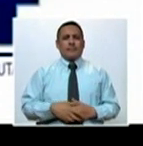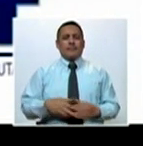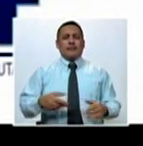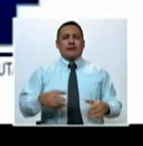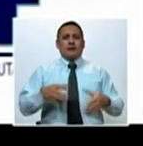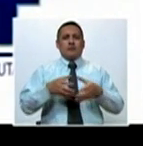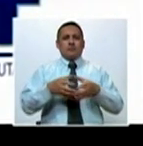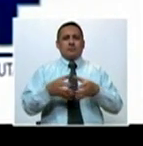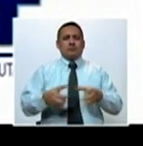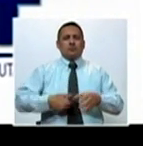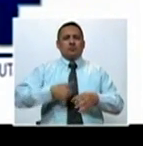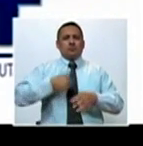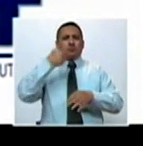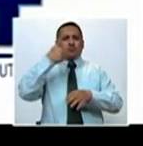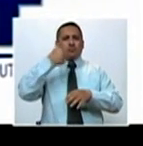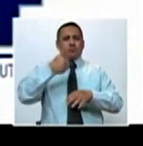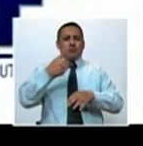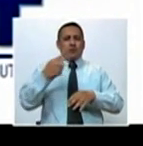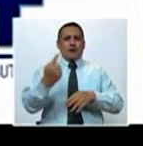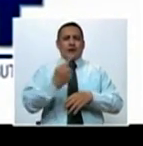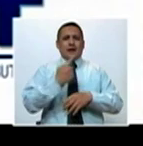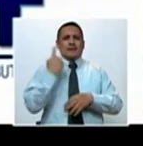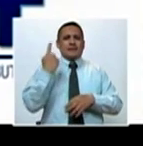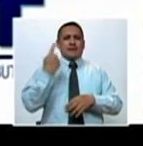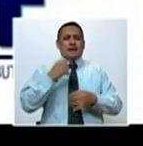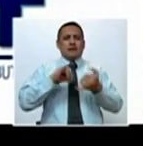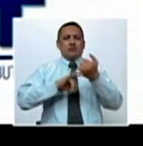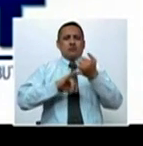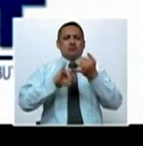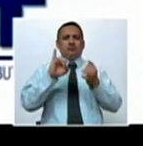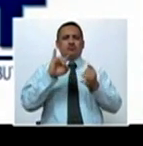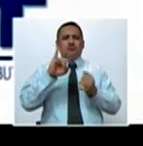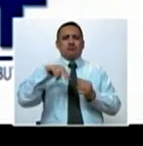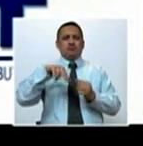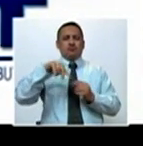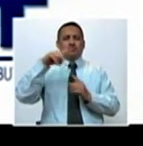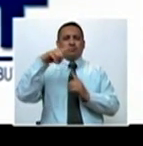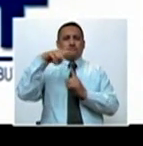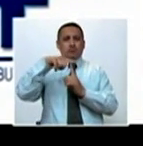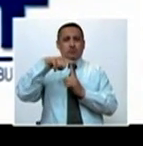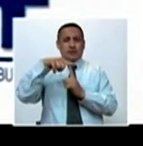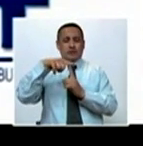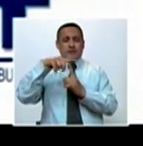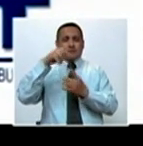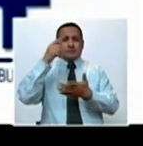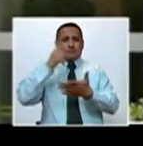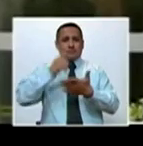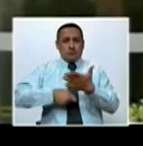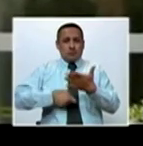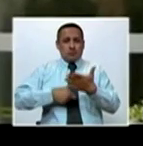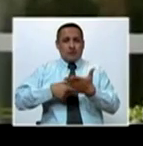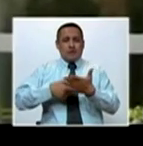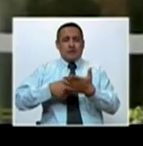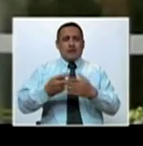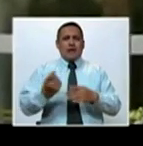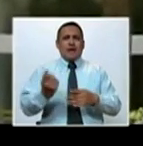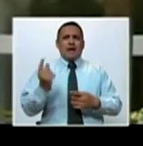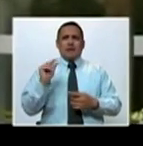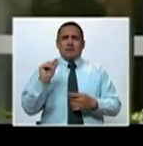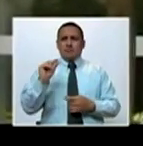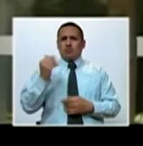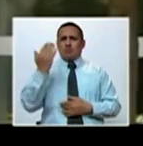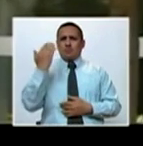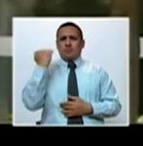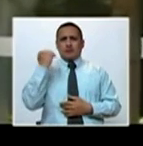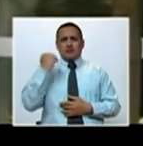La Superintendencia Nacional de Administración Tributaria, la SUNAT,